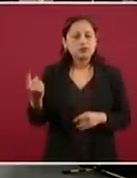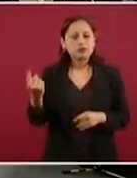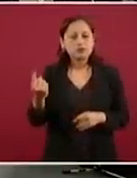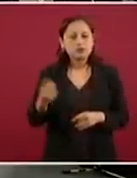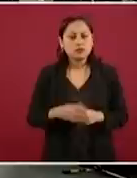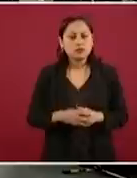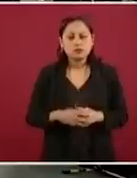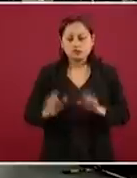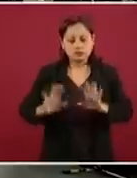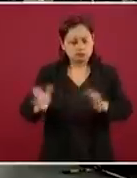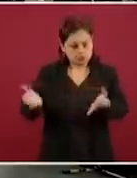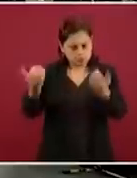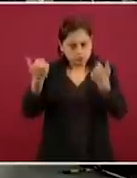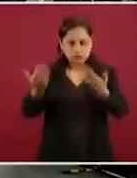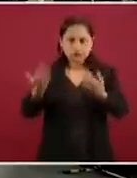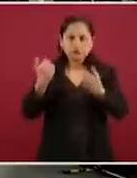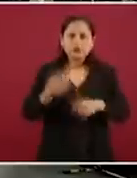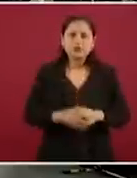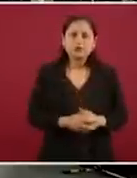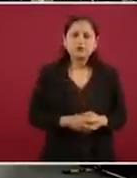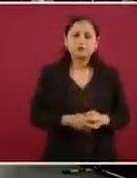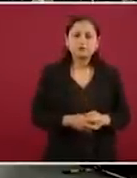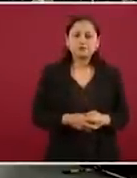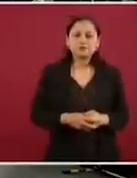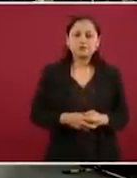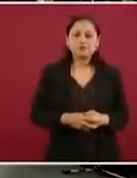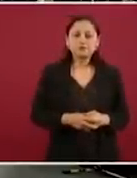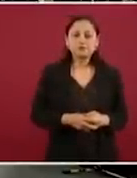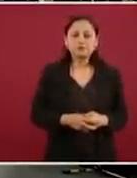Ah, no, entonces vamos de una vez.